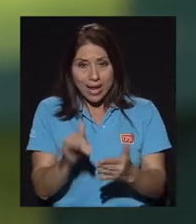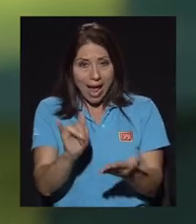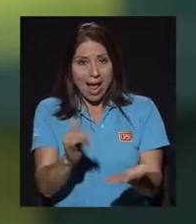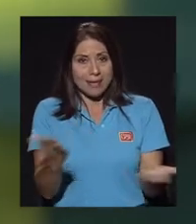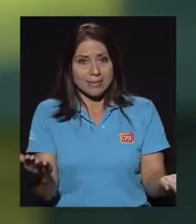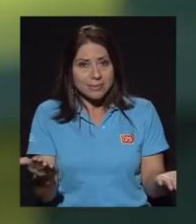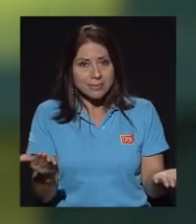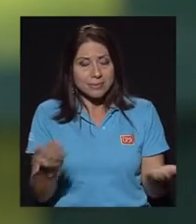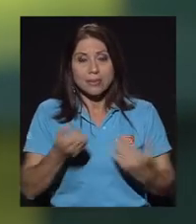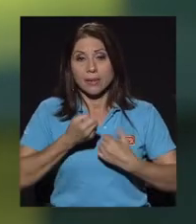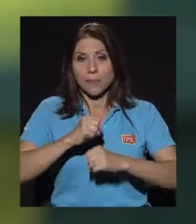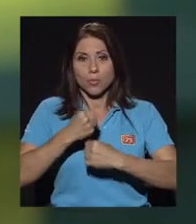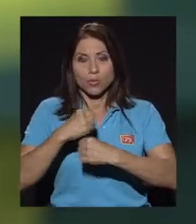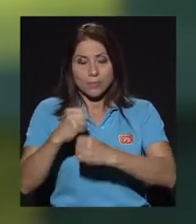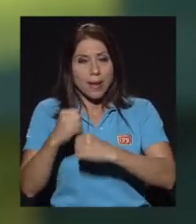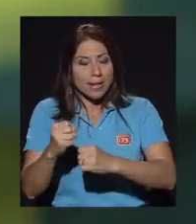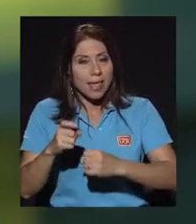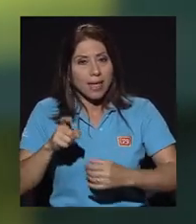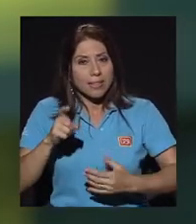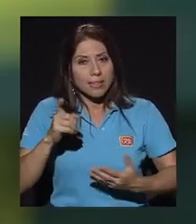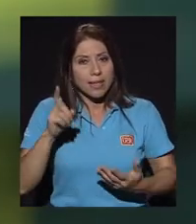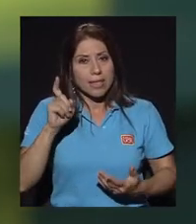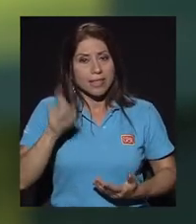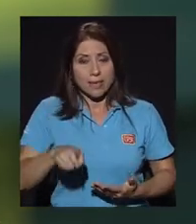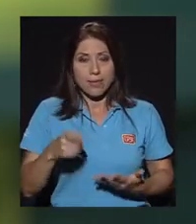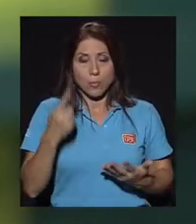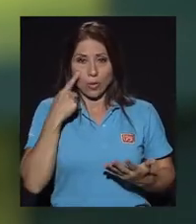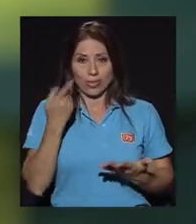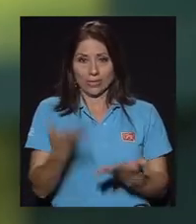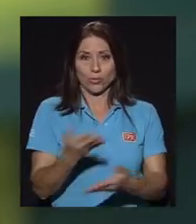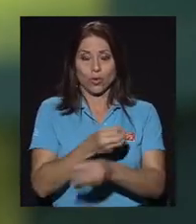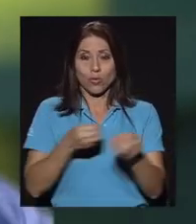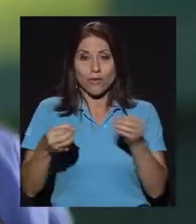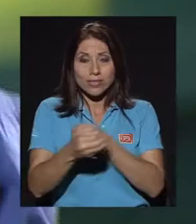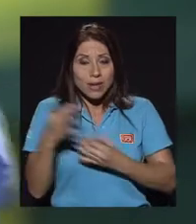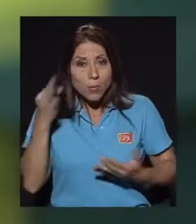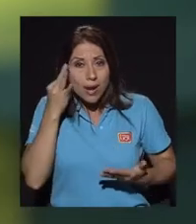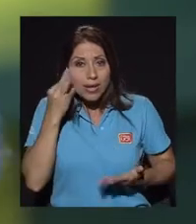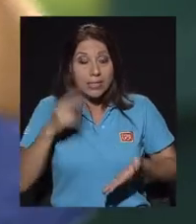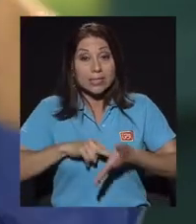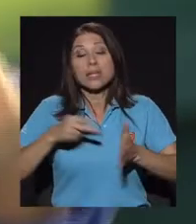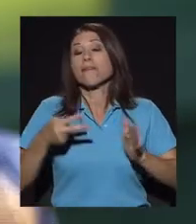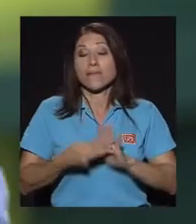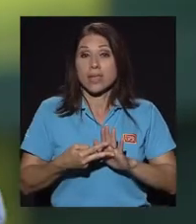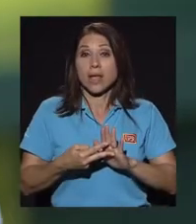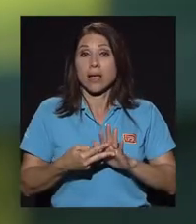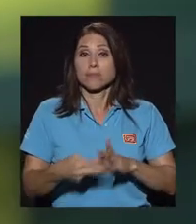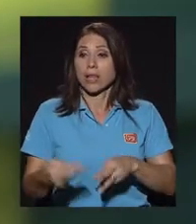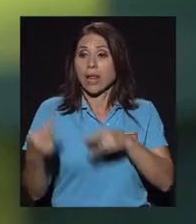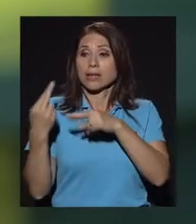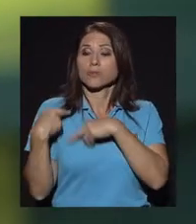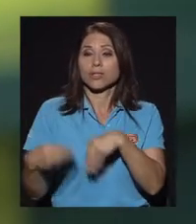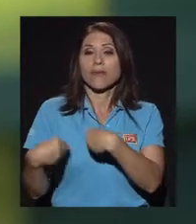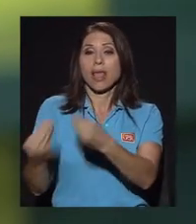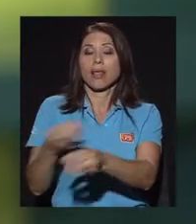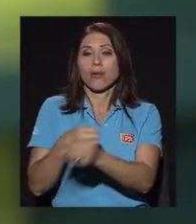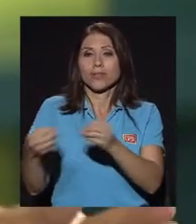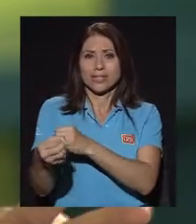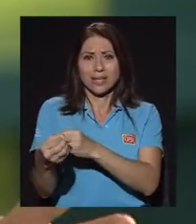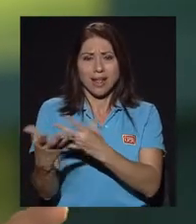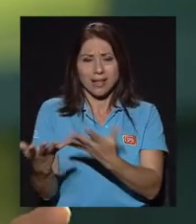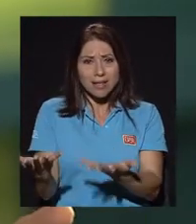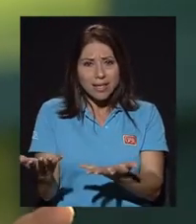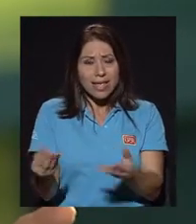municipalidad, en primer lugar, esto de una oficina de la mujer, eso equivale a delegarle la responsabilidad a una oficina. Es